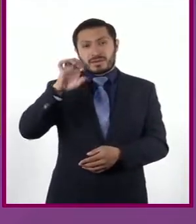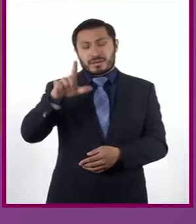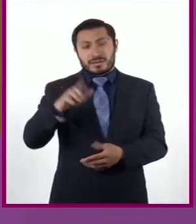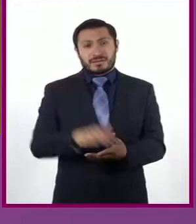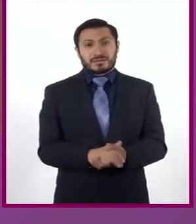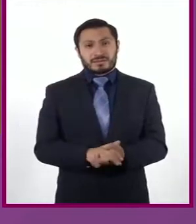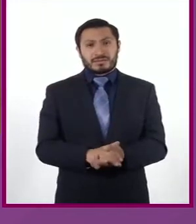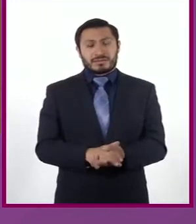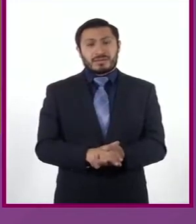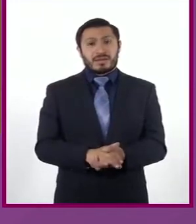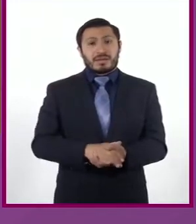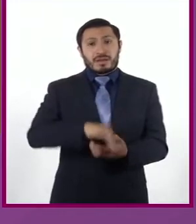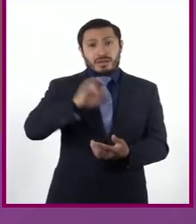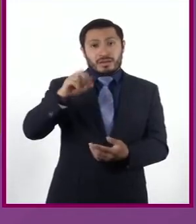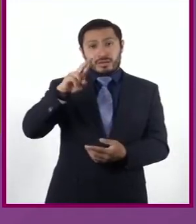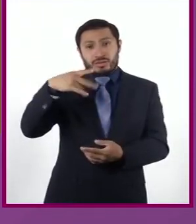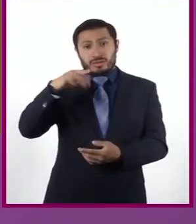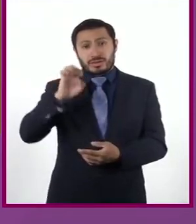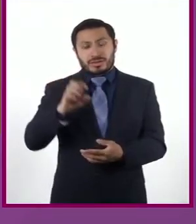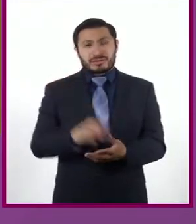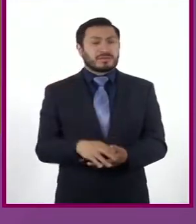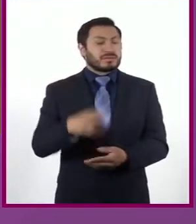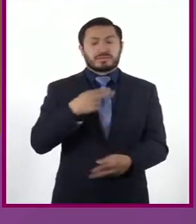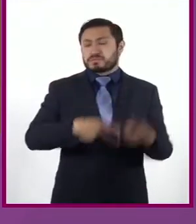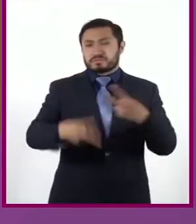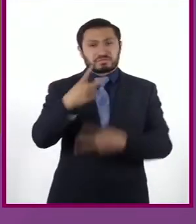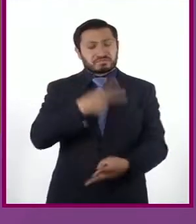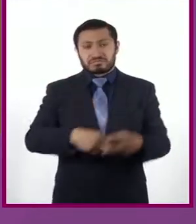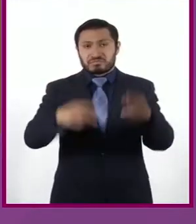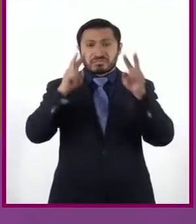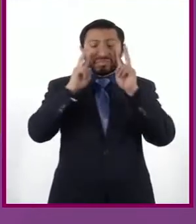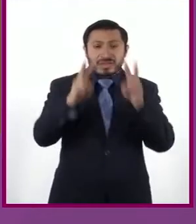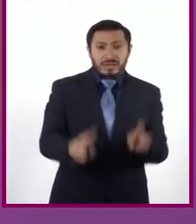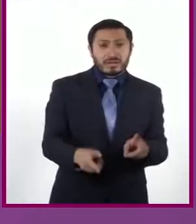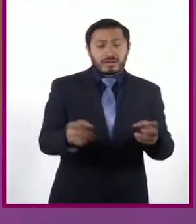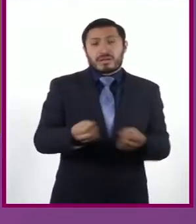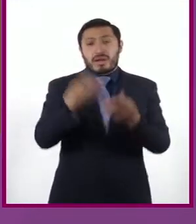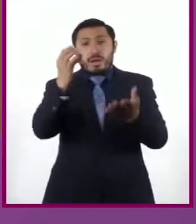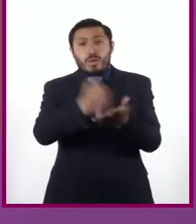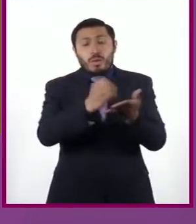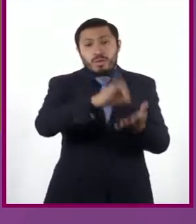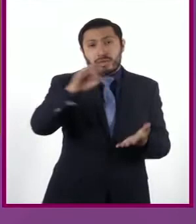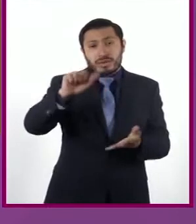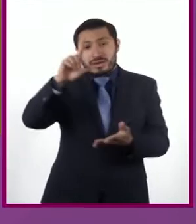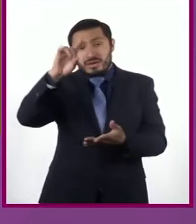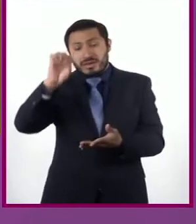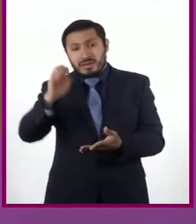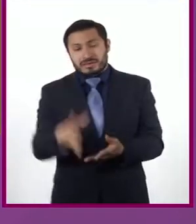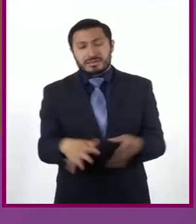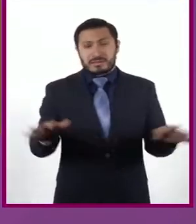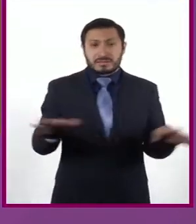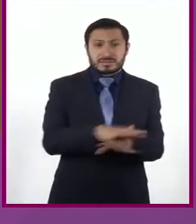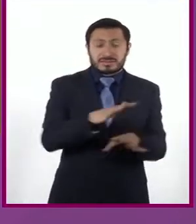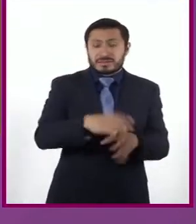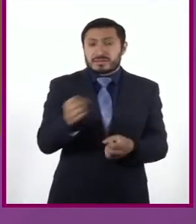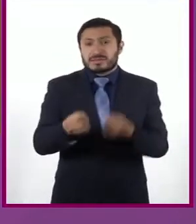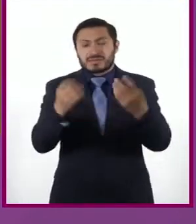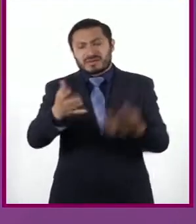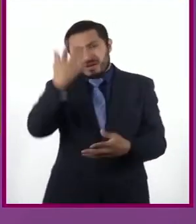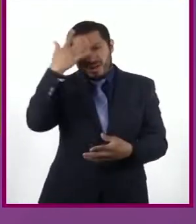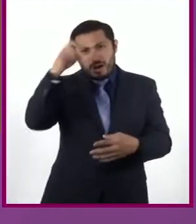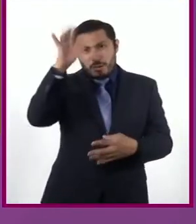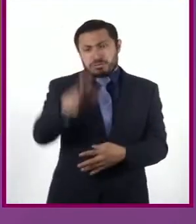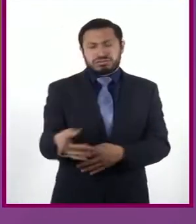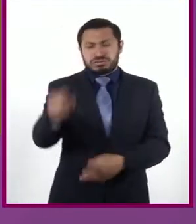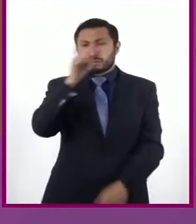Miguel Cocom Pech, no vengo a presenciar la entrega de oros y jades, a cambio del hechizo radiante del engaño. Si